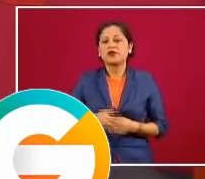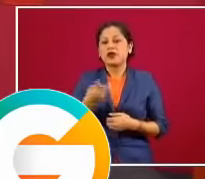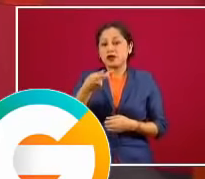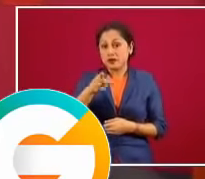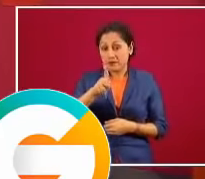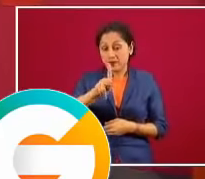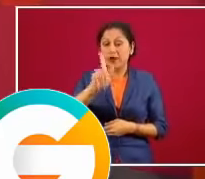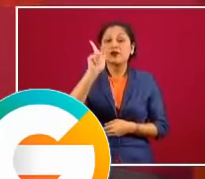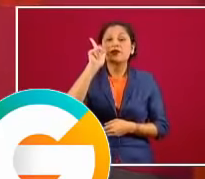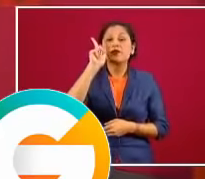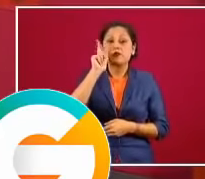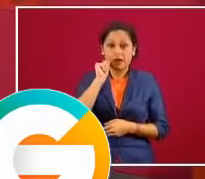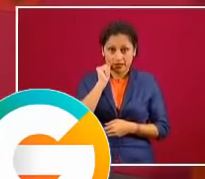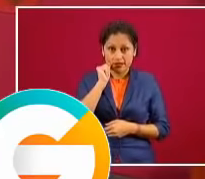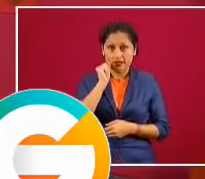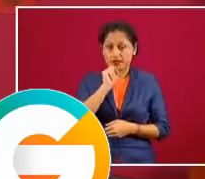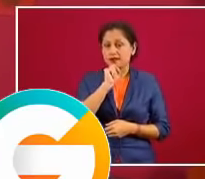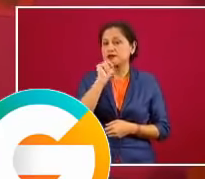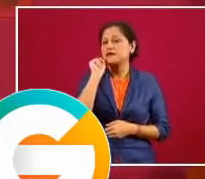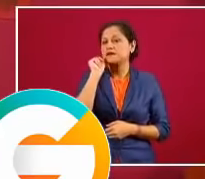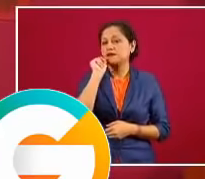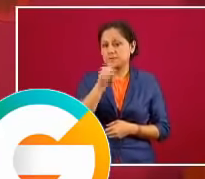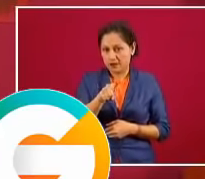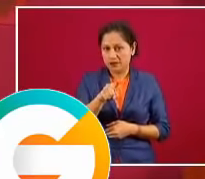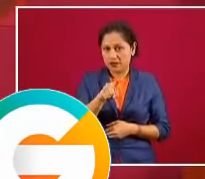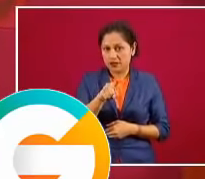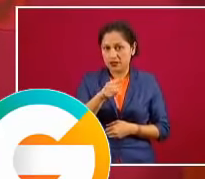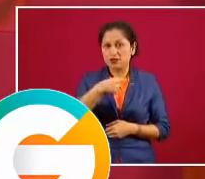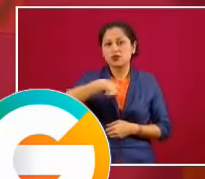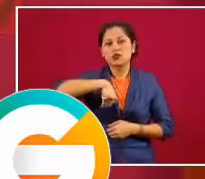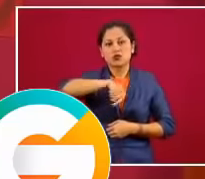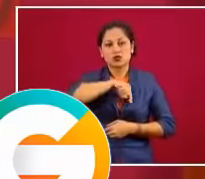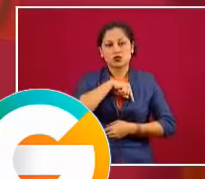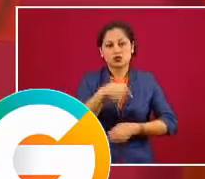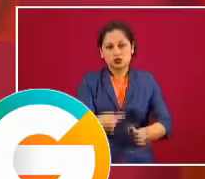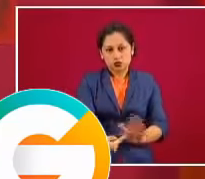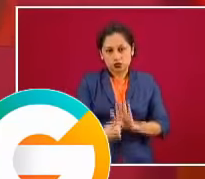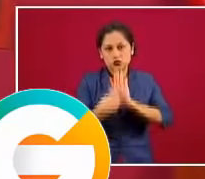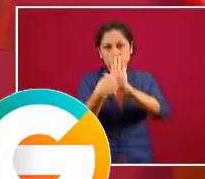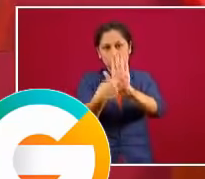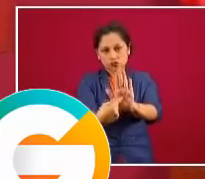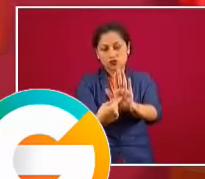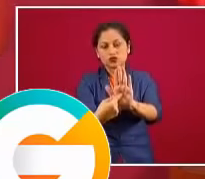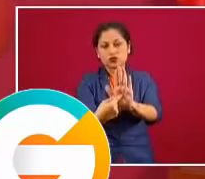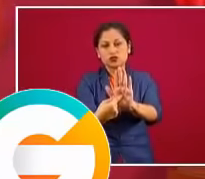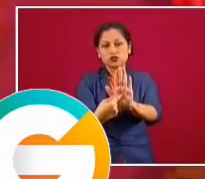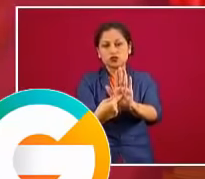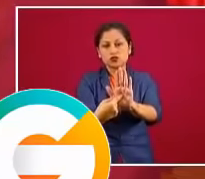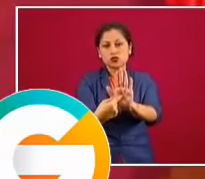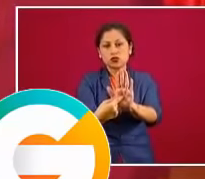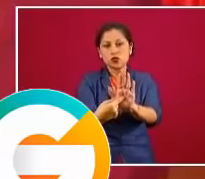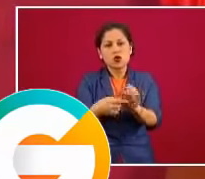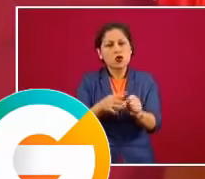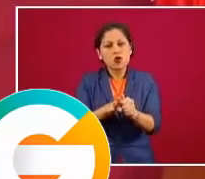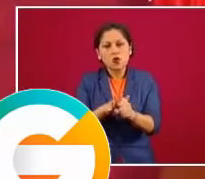a dar a conocer qué medios se enlazaron